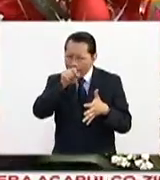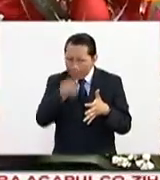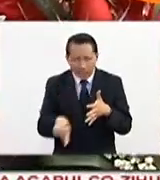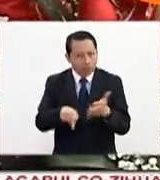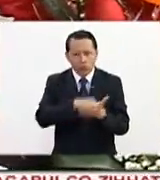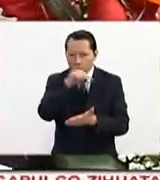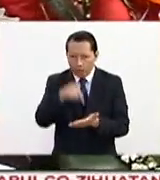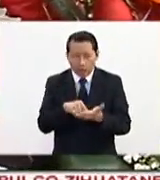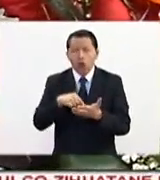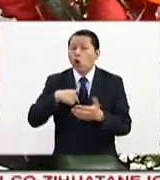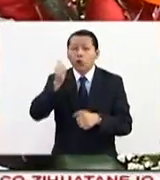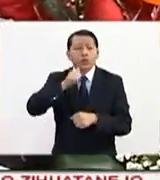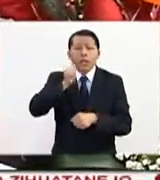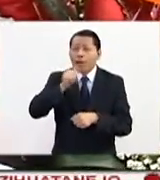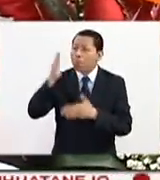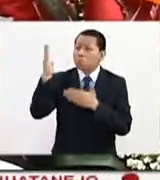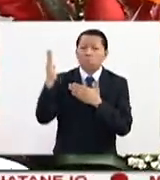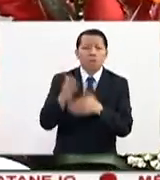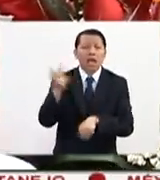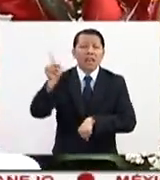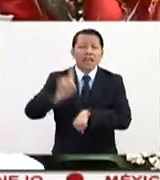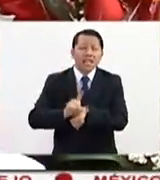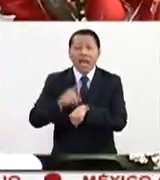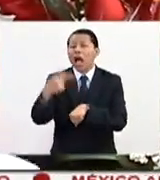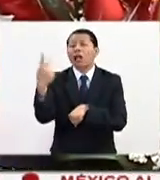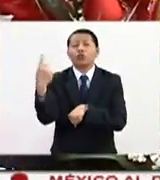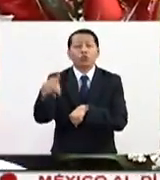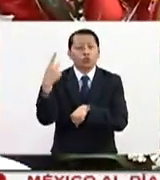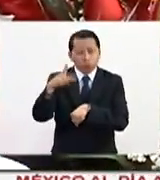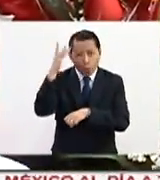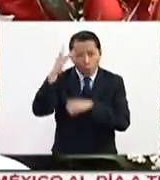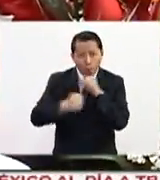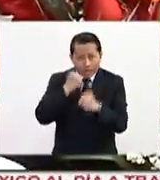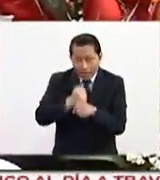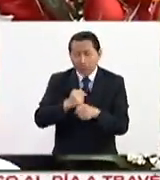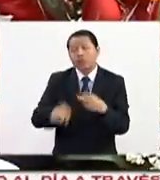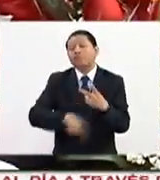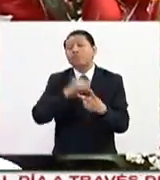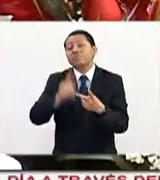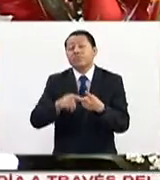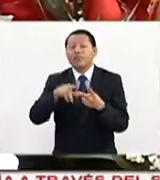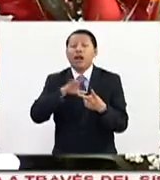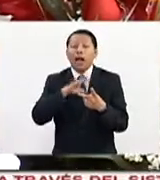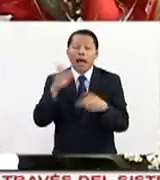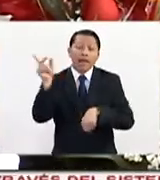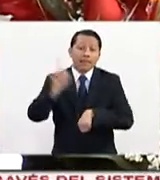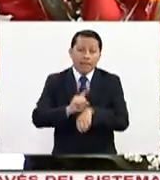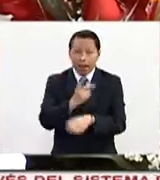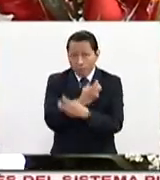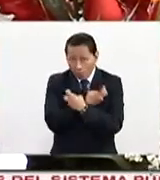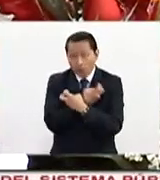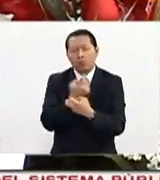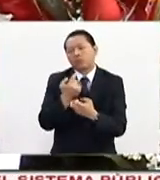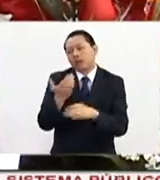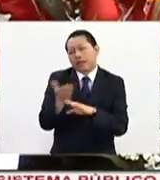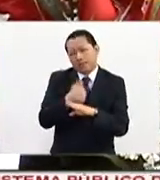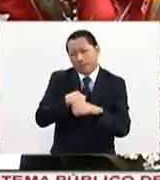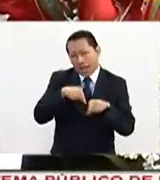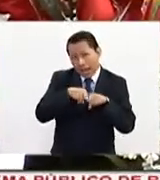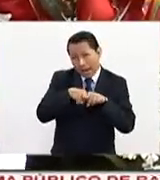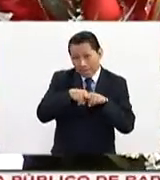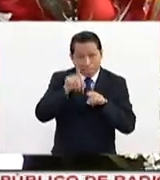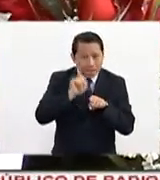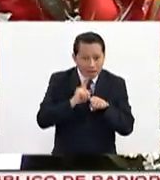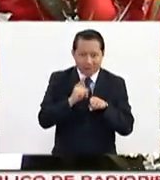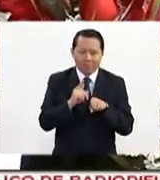siempre el día de su santo, el día de los muertos y pues cuando venía con mi hermana, pero ahora ya no puede y